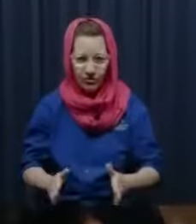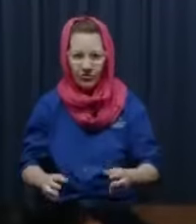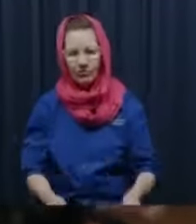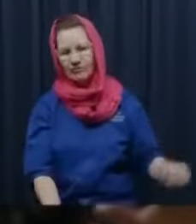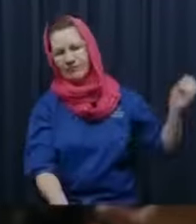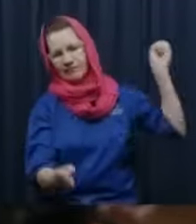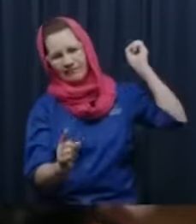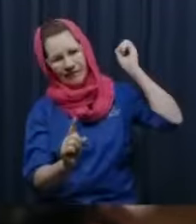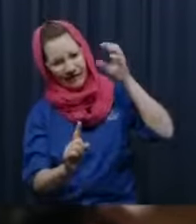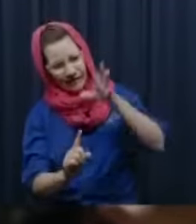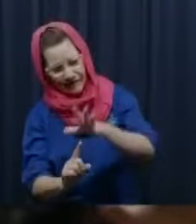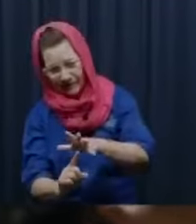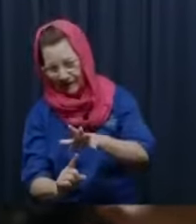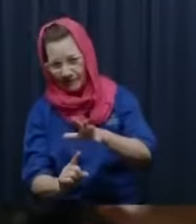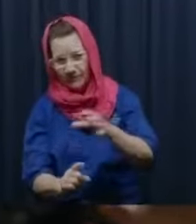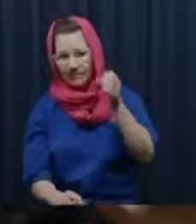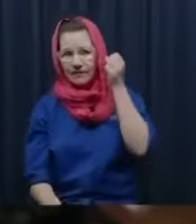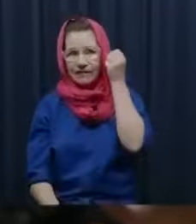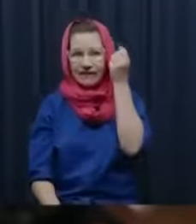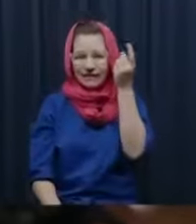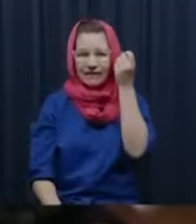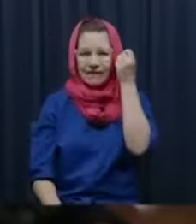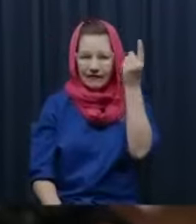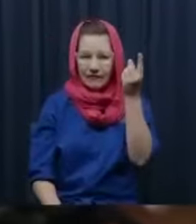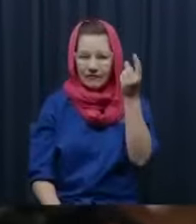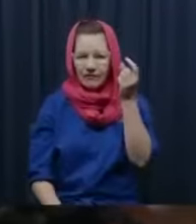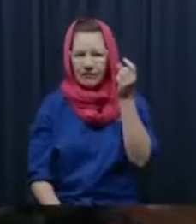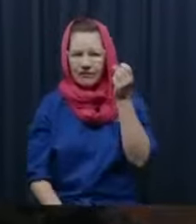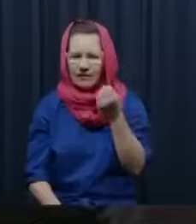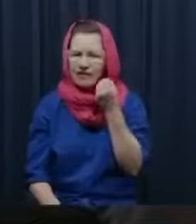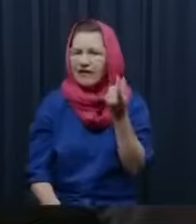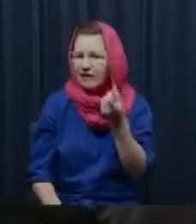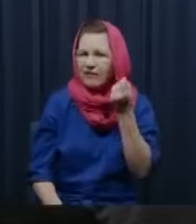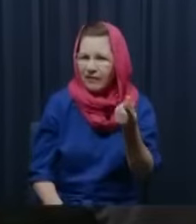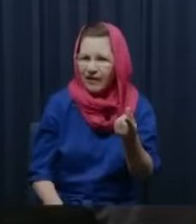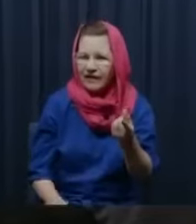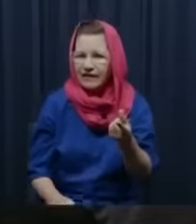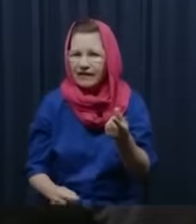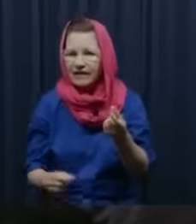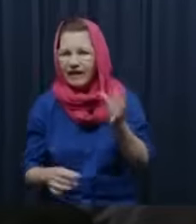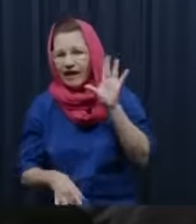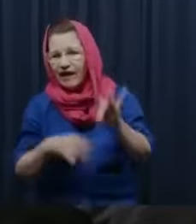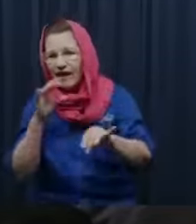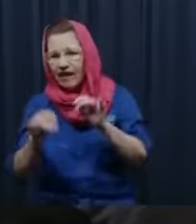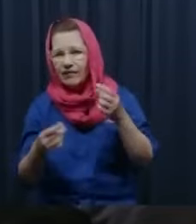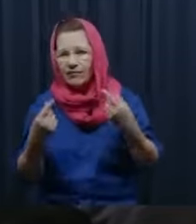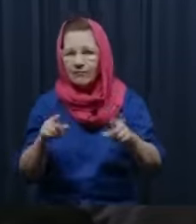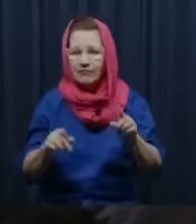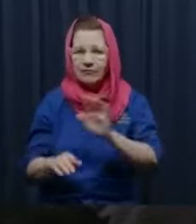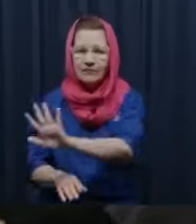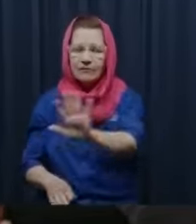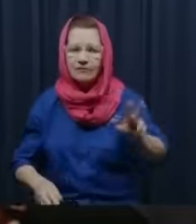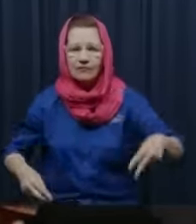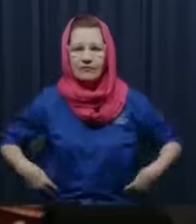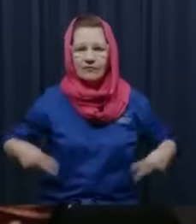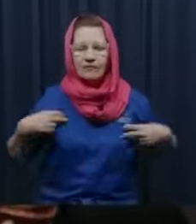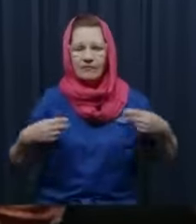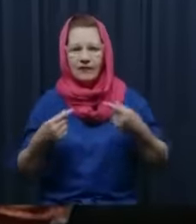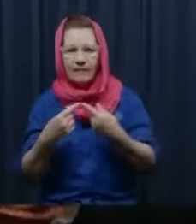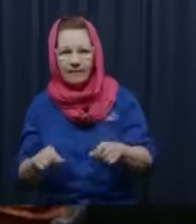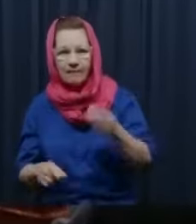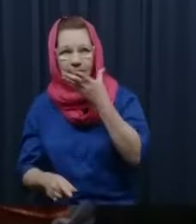entendemos que aún falta un trato para su vida pero que también sabemos que Dios ha estado trabajando en